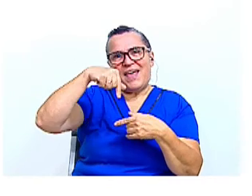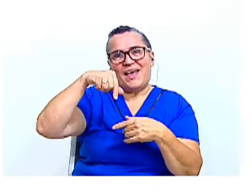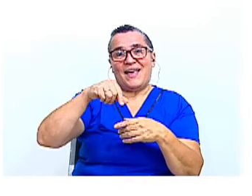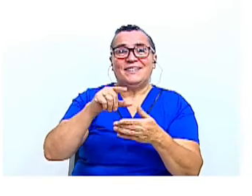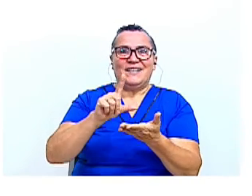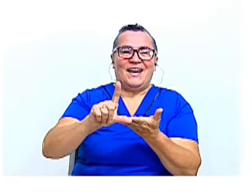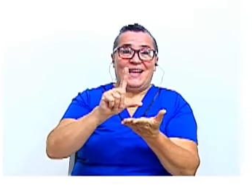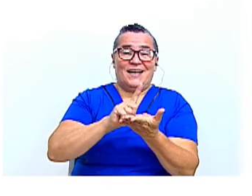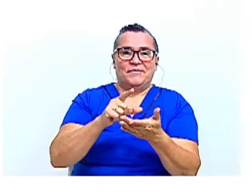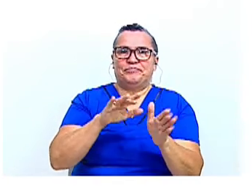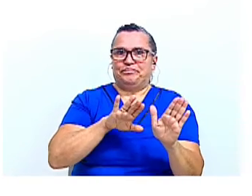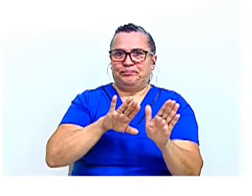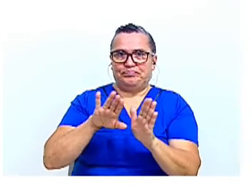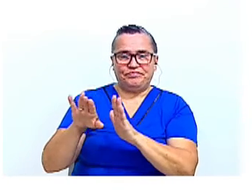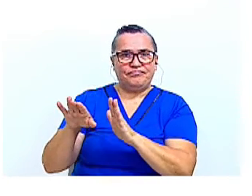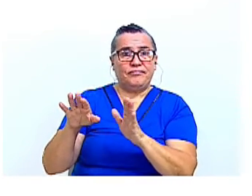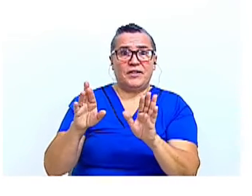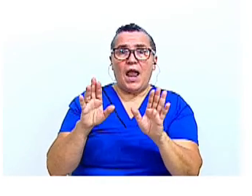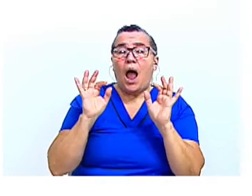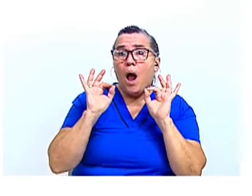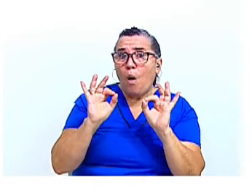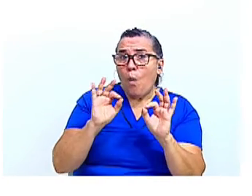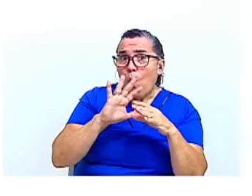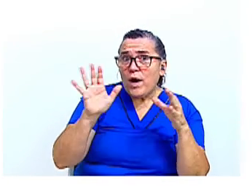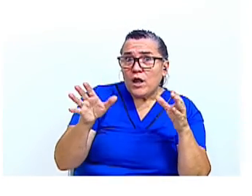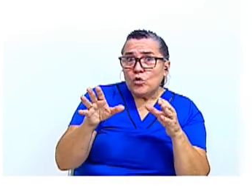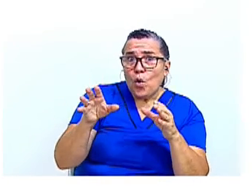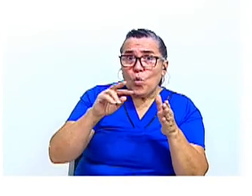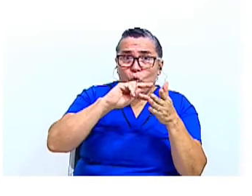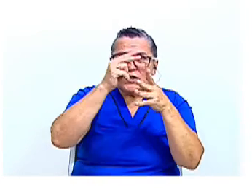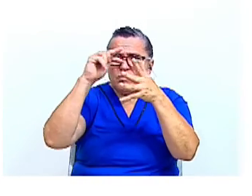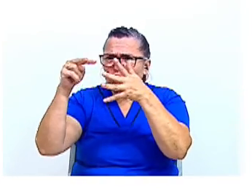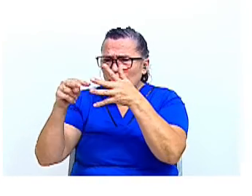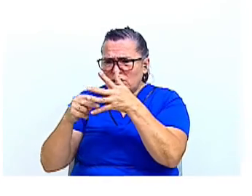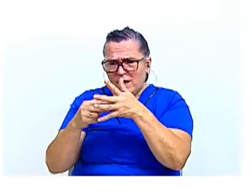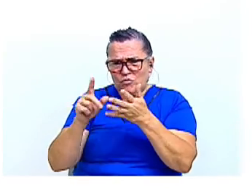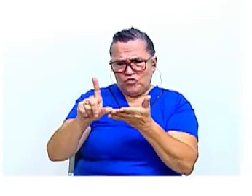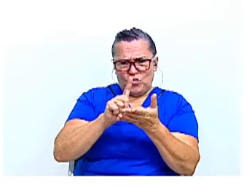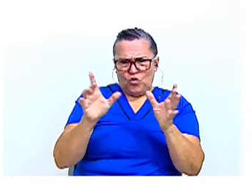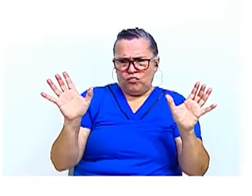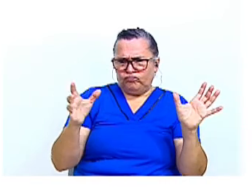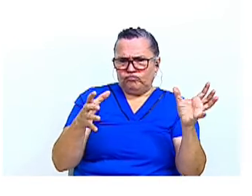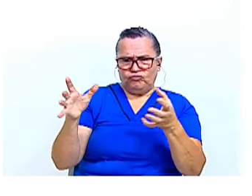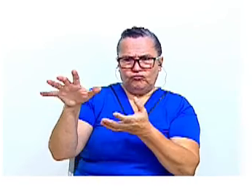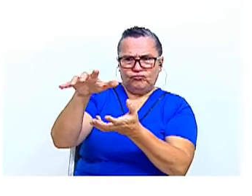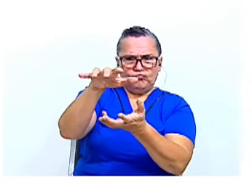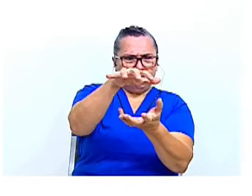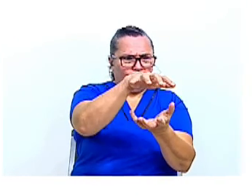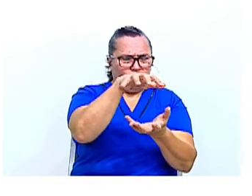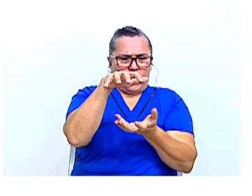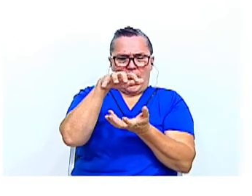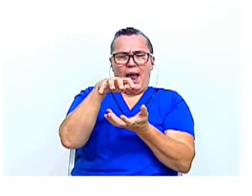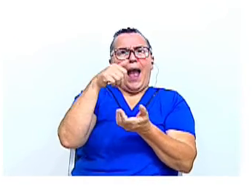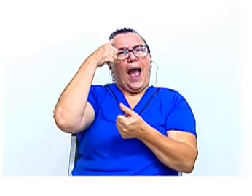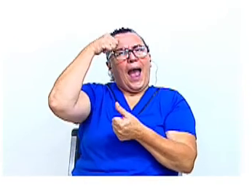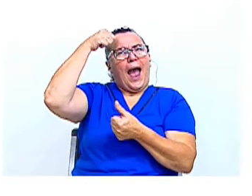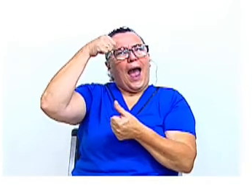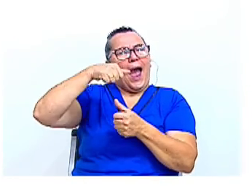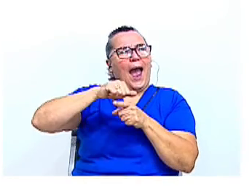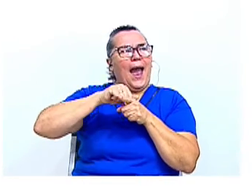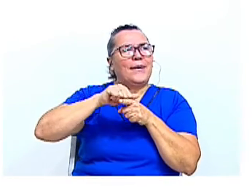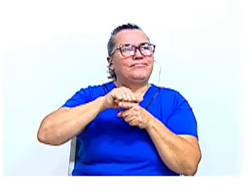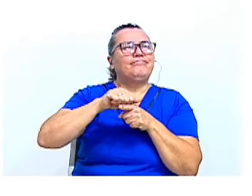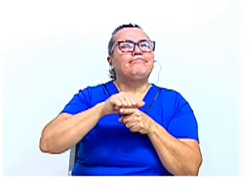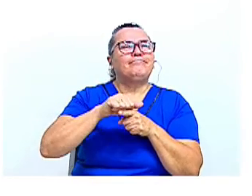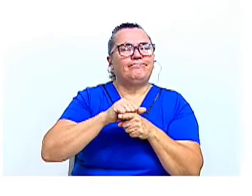clase. Y bien, reuniendo un poquito todos los conceptos de esta clase, vamos a ir repasando, vamos a ir realizando